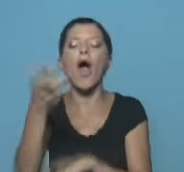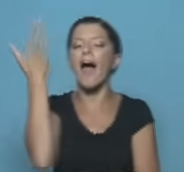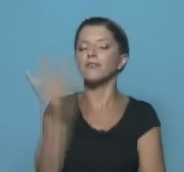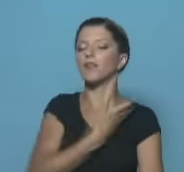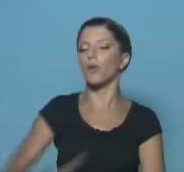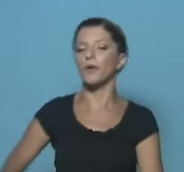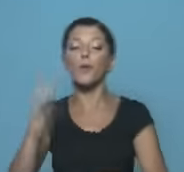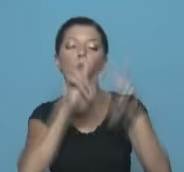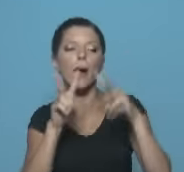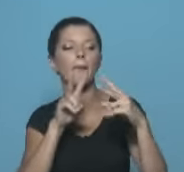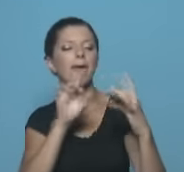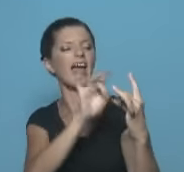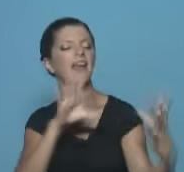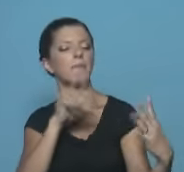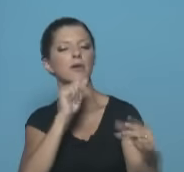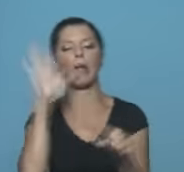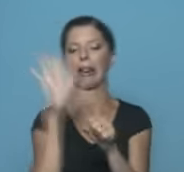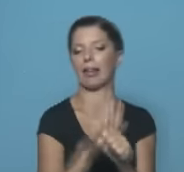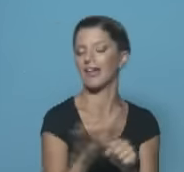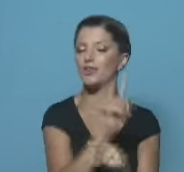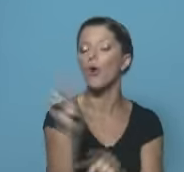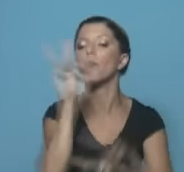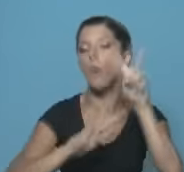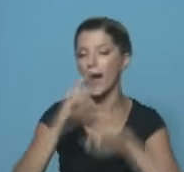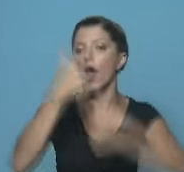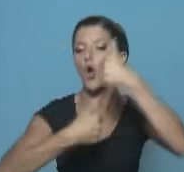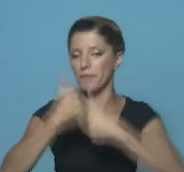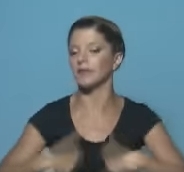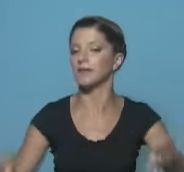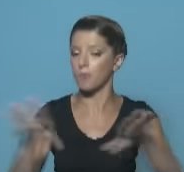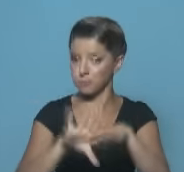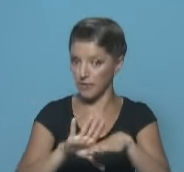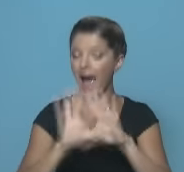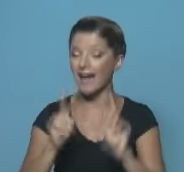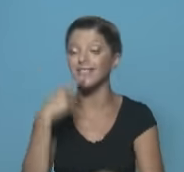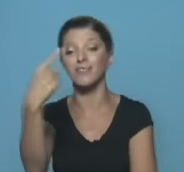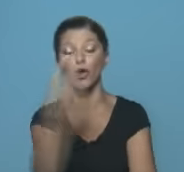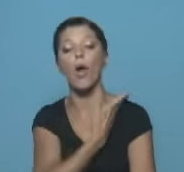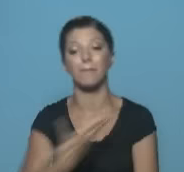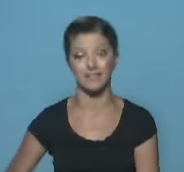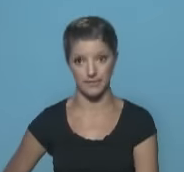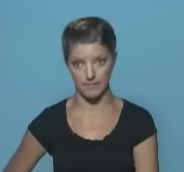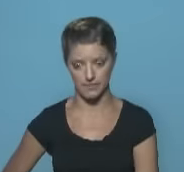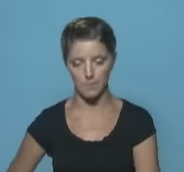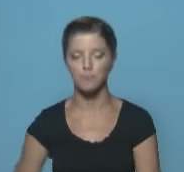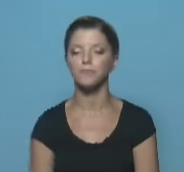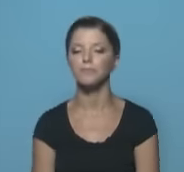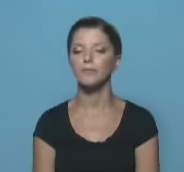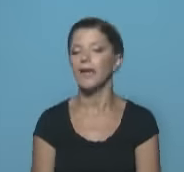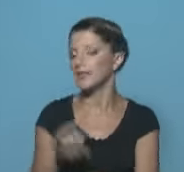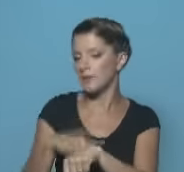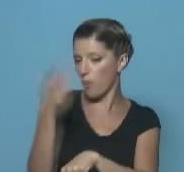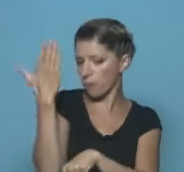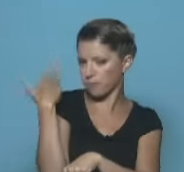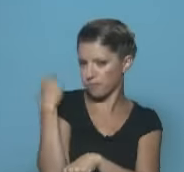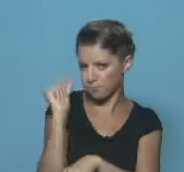pymes y evitar las posiciones dominantes. Fueron las palabras del presidente de la Nación. Se viene hablando desde hace tiempo ya que